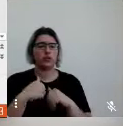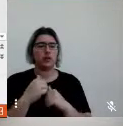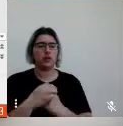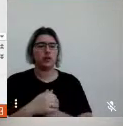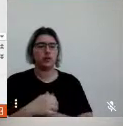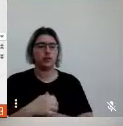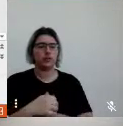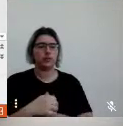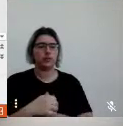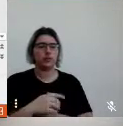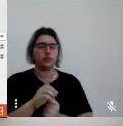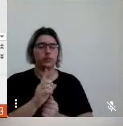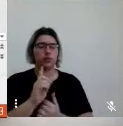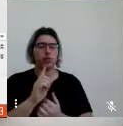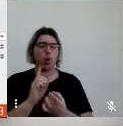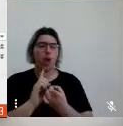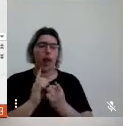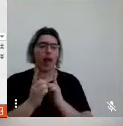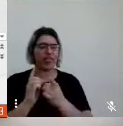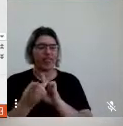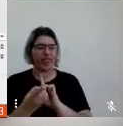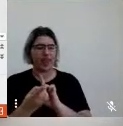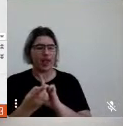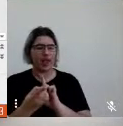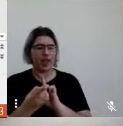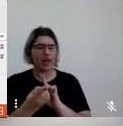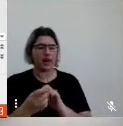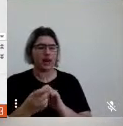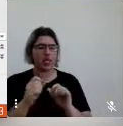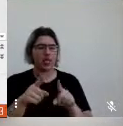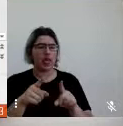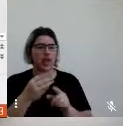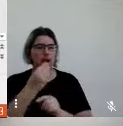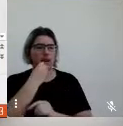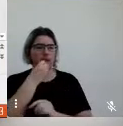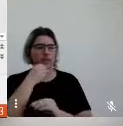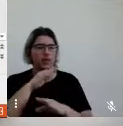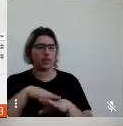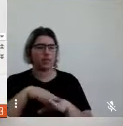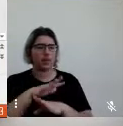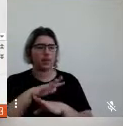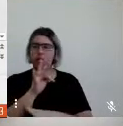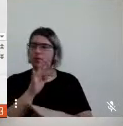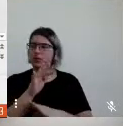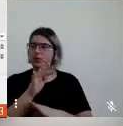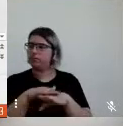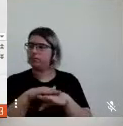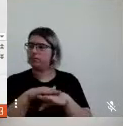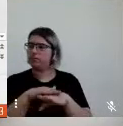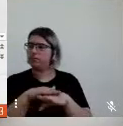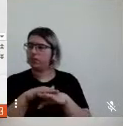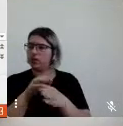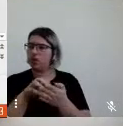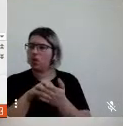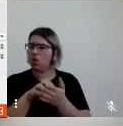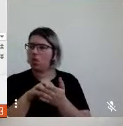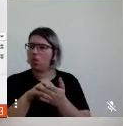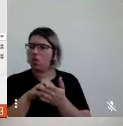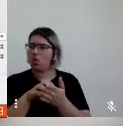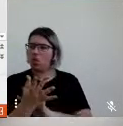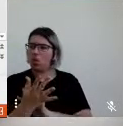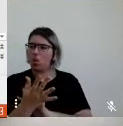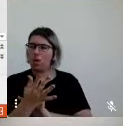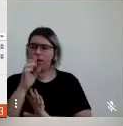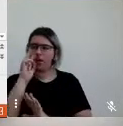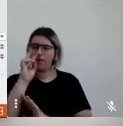no alterar nuestra microbiota, sino alimentar a nuestras bacterias buenas. Perdona, ¿vale? Cristina, una duda que me ha surgido viendo las diapositivas